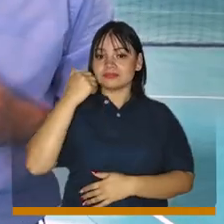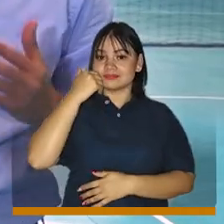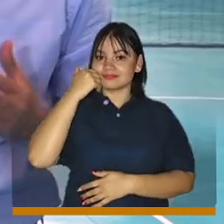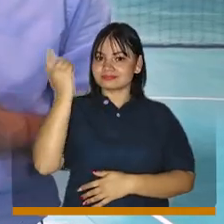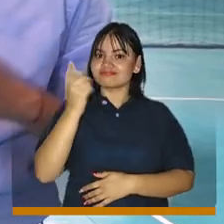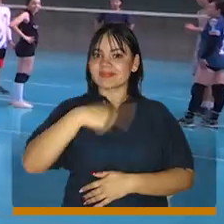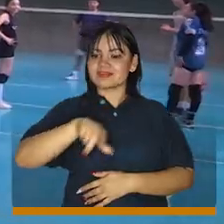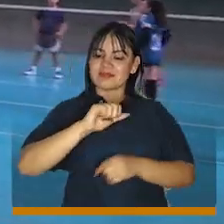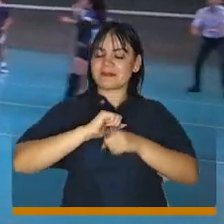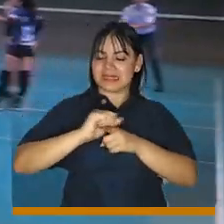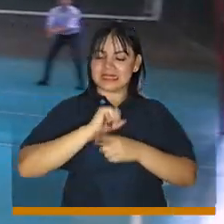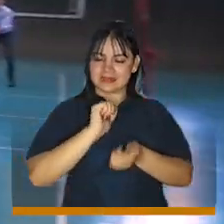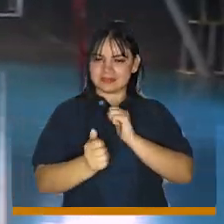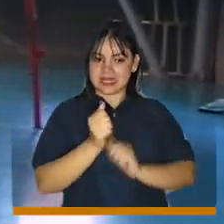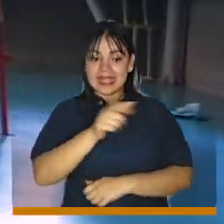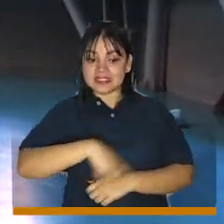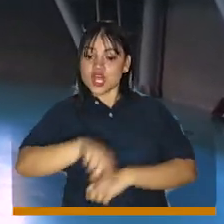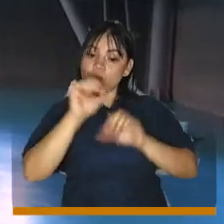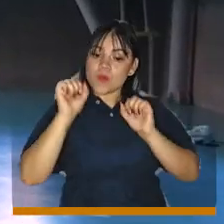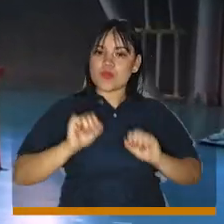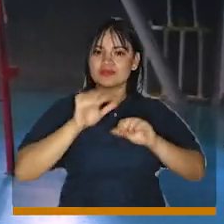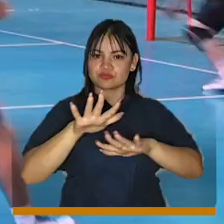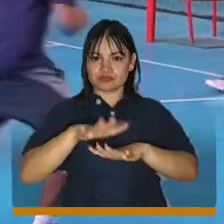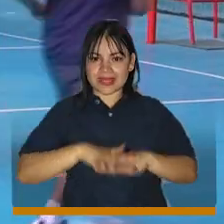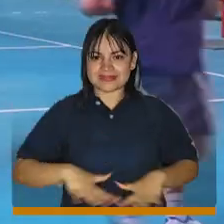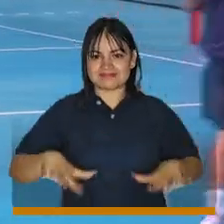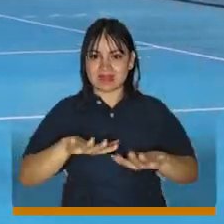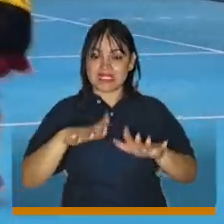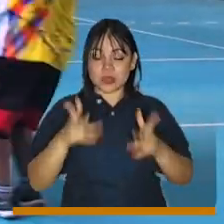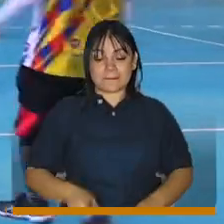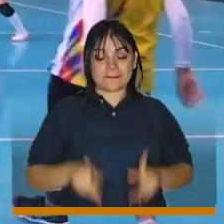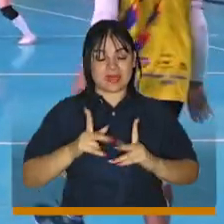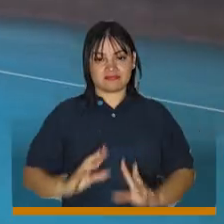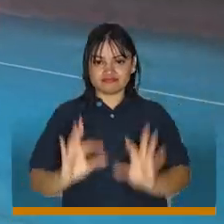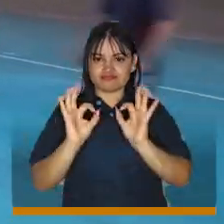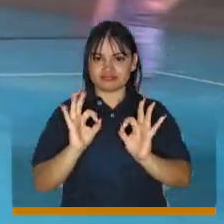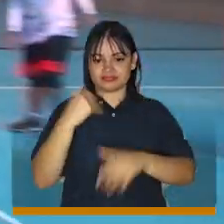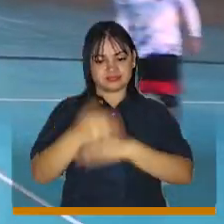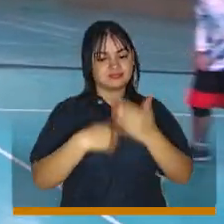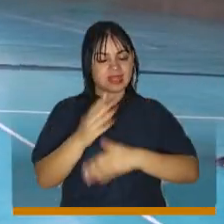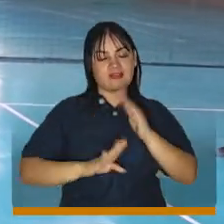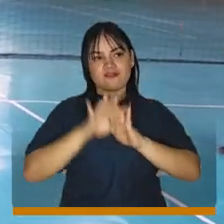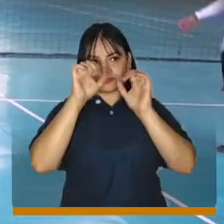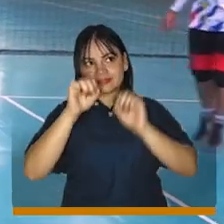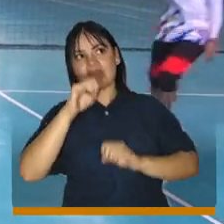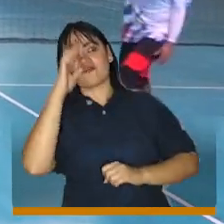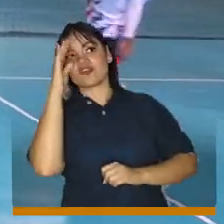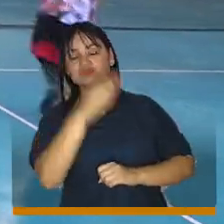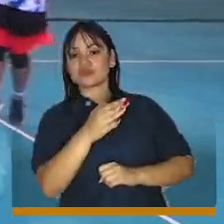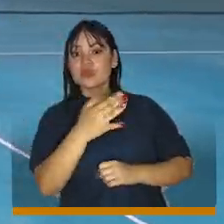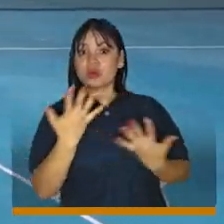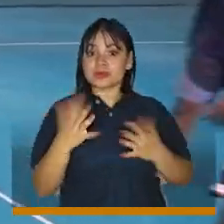mayores hagan y realicen la práctica deportiva, que puedan tener esto como unos espacios de calidad de vida y obviamente de desarrollo a futuro.